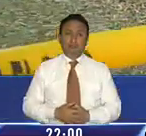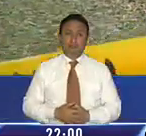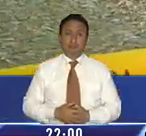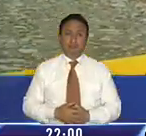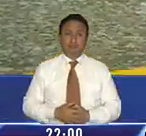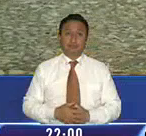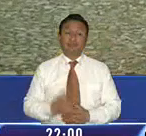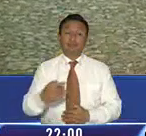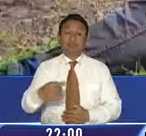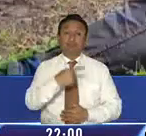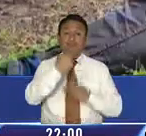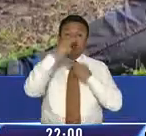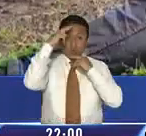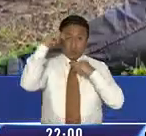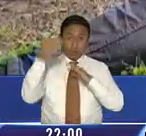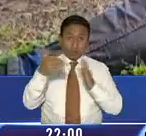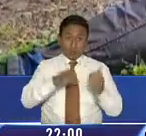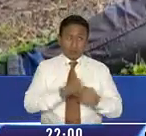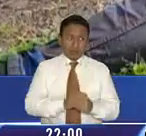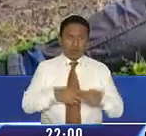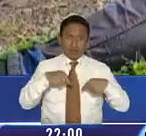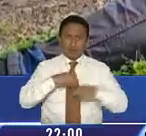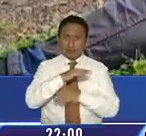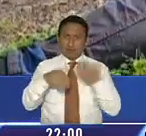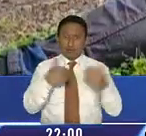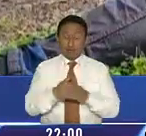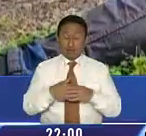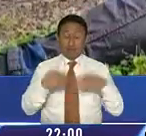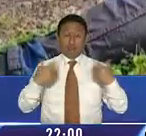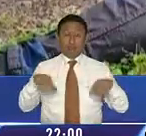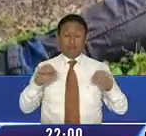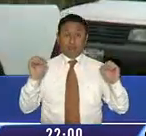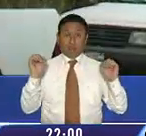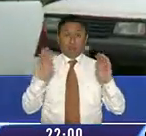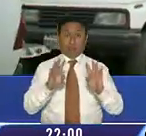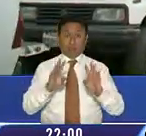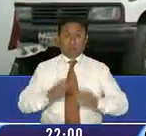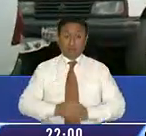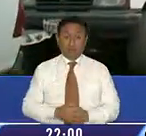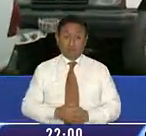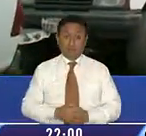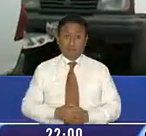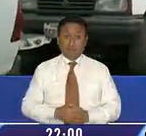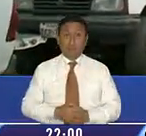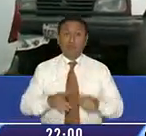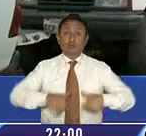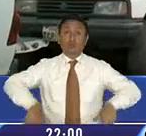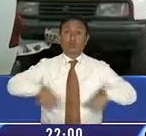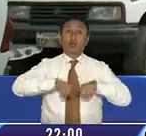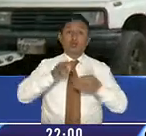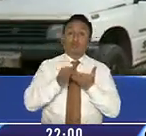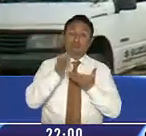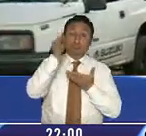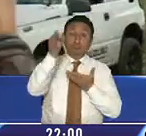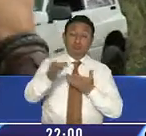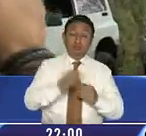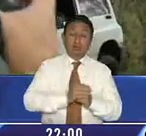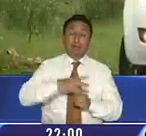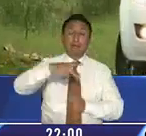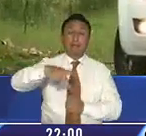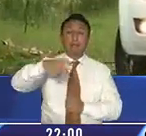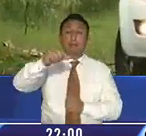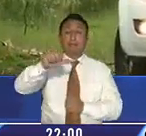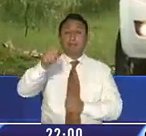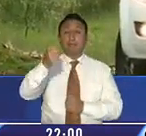La noticia de la muerte de Don Nasa fue una bomba que llamó la atención a puertas del feriado. Hasta una zona rural en la vía Pasochoa se